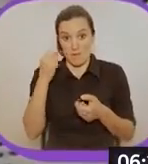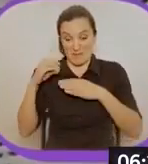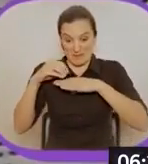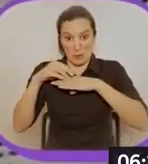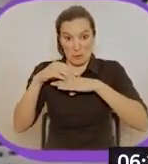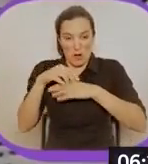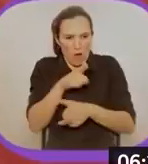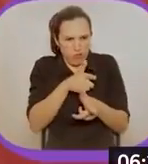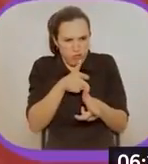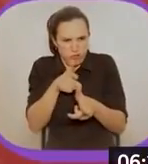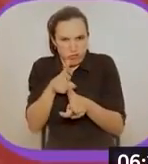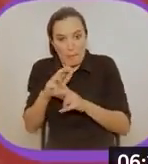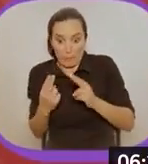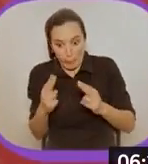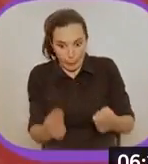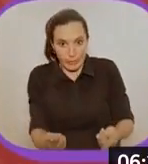Exterminador de plagas.